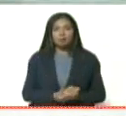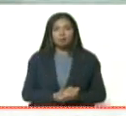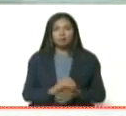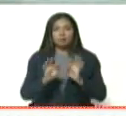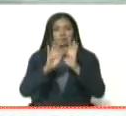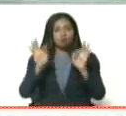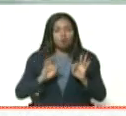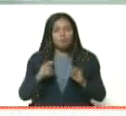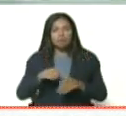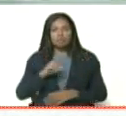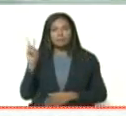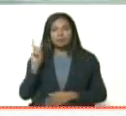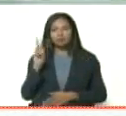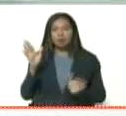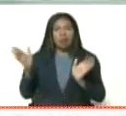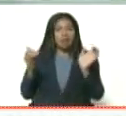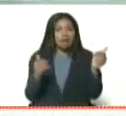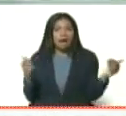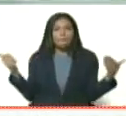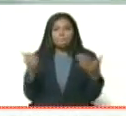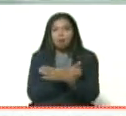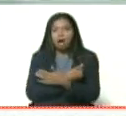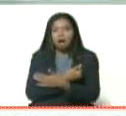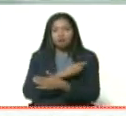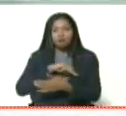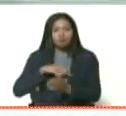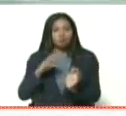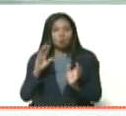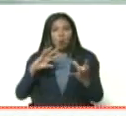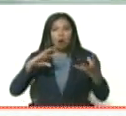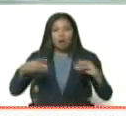económico contra las cajas CLAP y contra el CLAT,